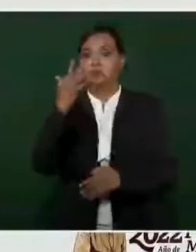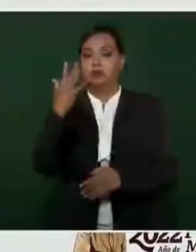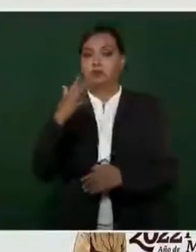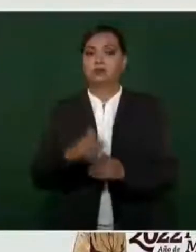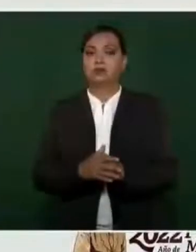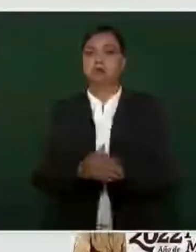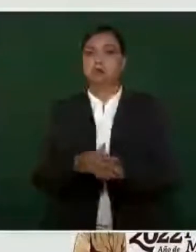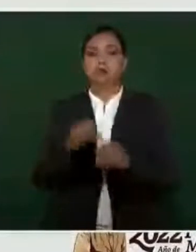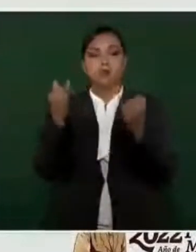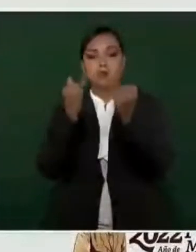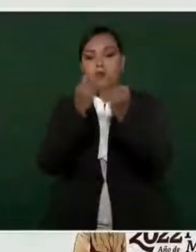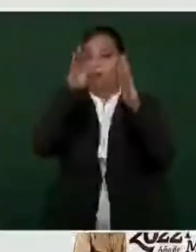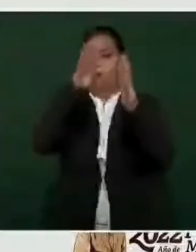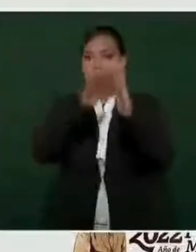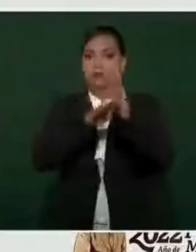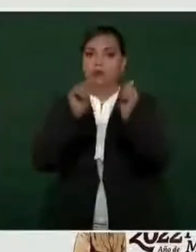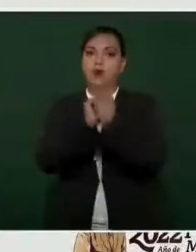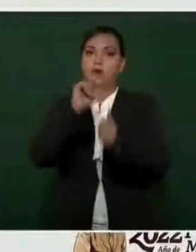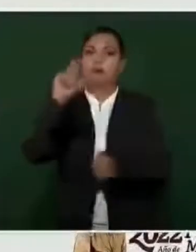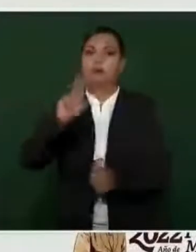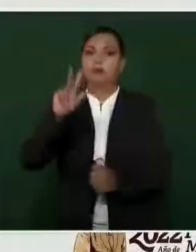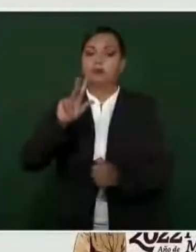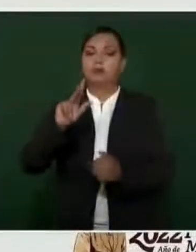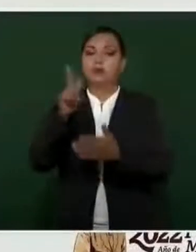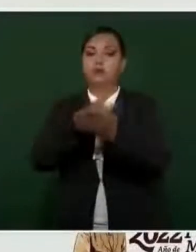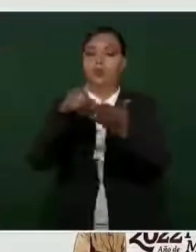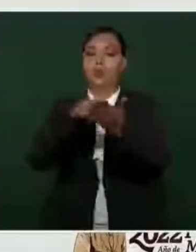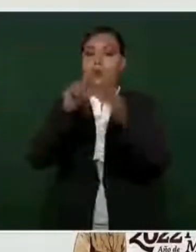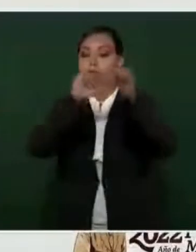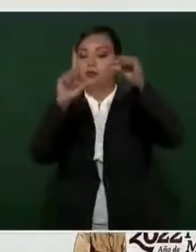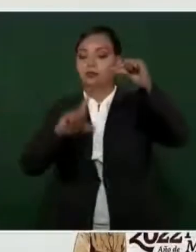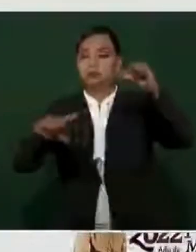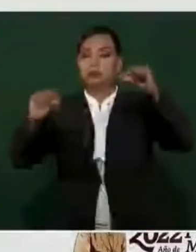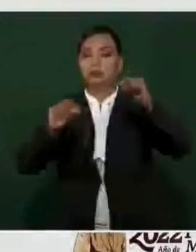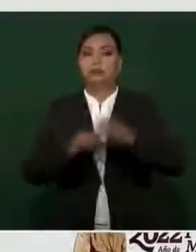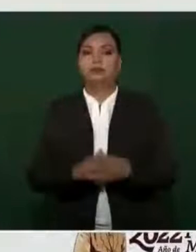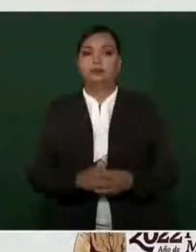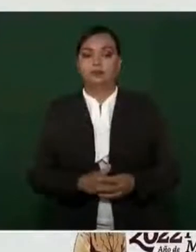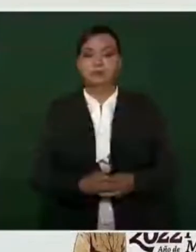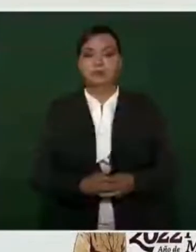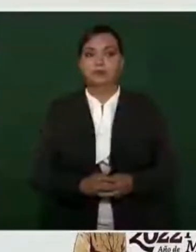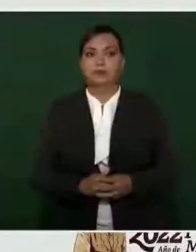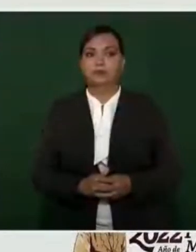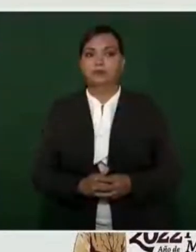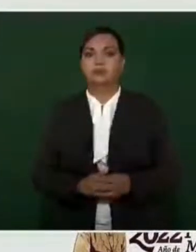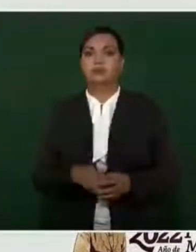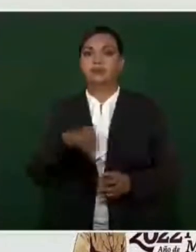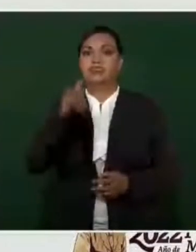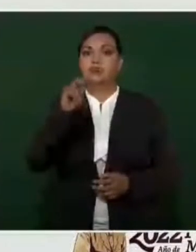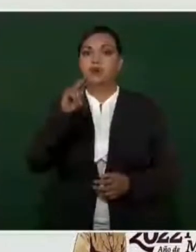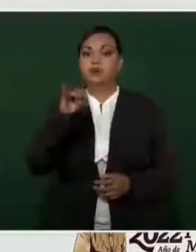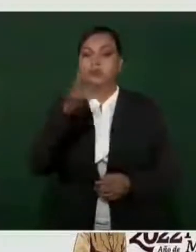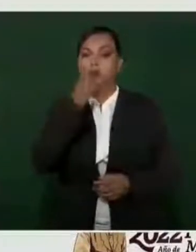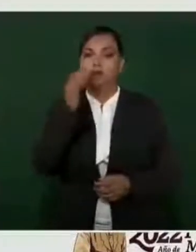tendencia igual a la baja con el 18 lugar a nivel nacional. La extorsión,